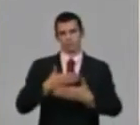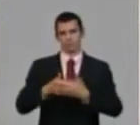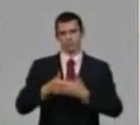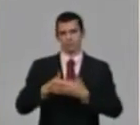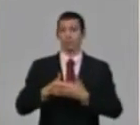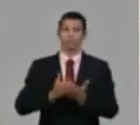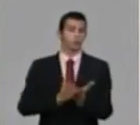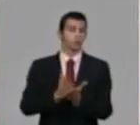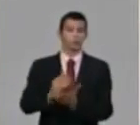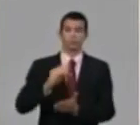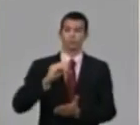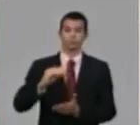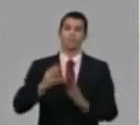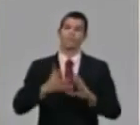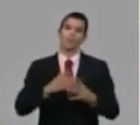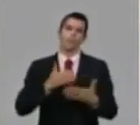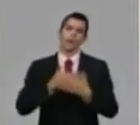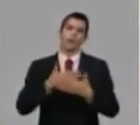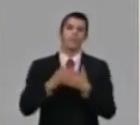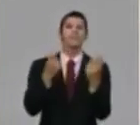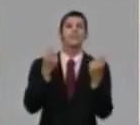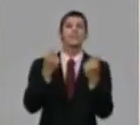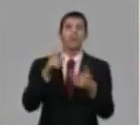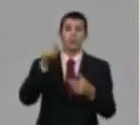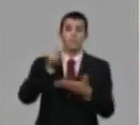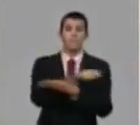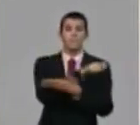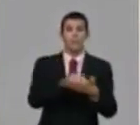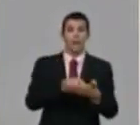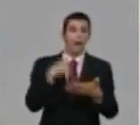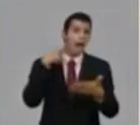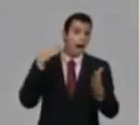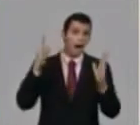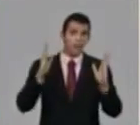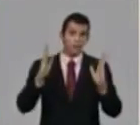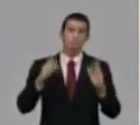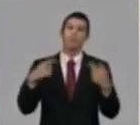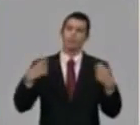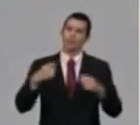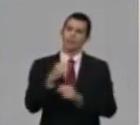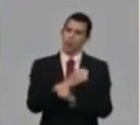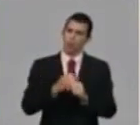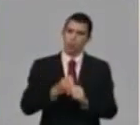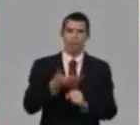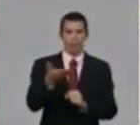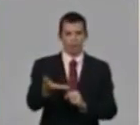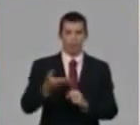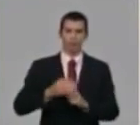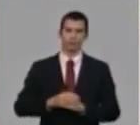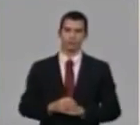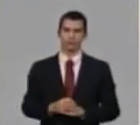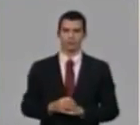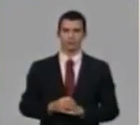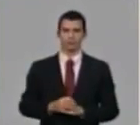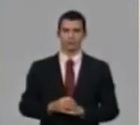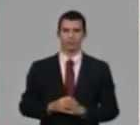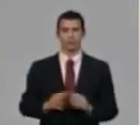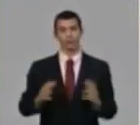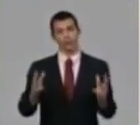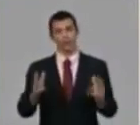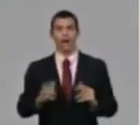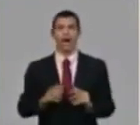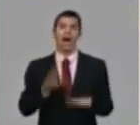los recursos que tienen las entidades, y sean empresas o las propias unidades presupuestadas con el que ya les fue aprobado. Y en los casos donde no